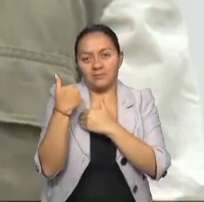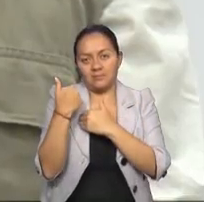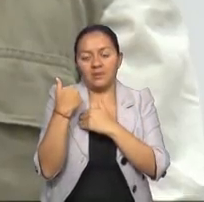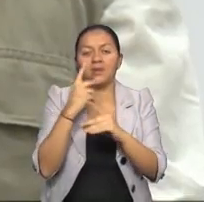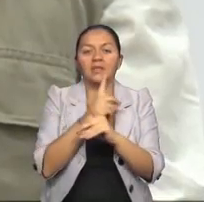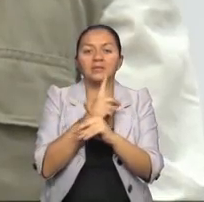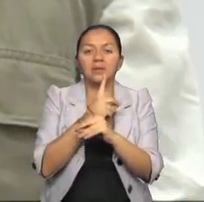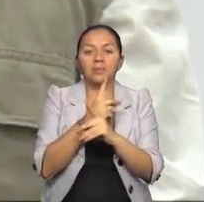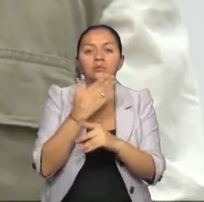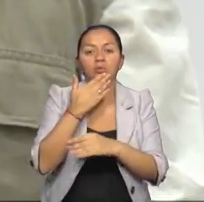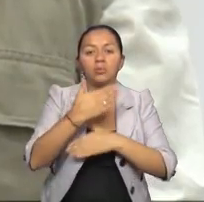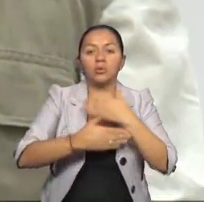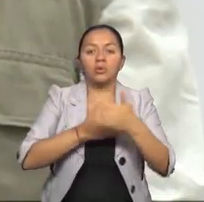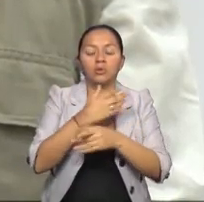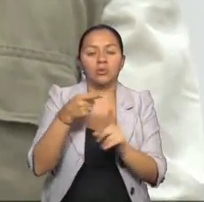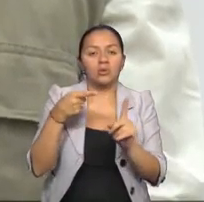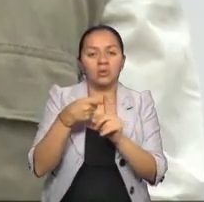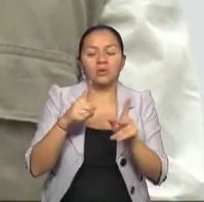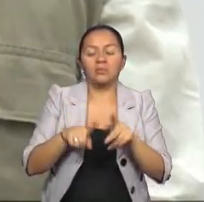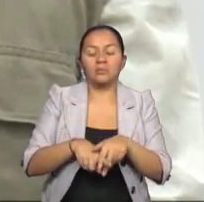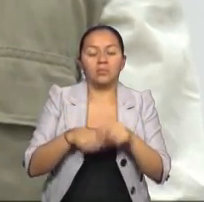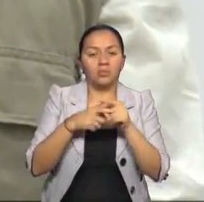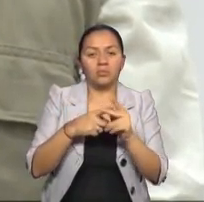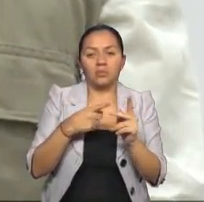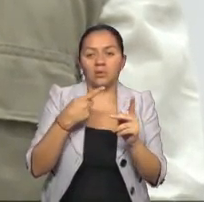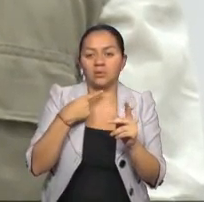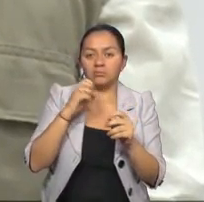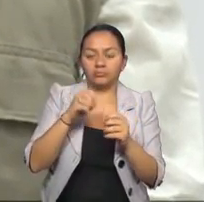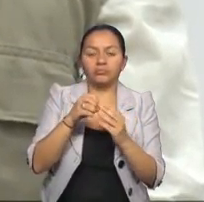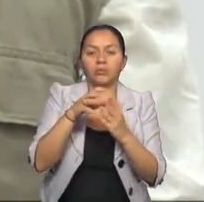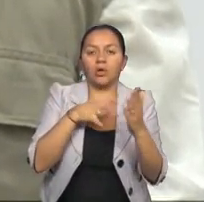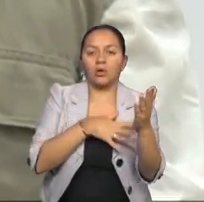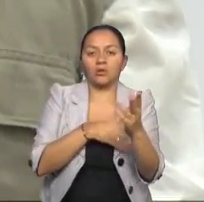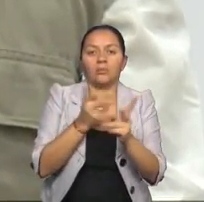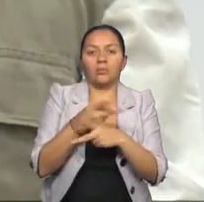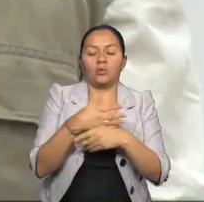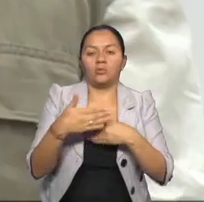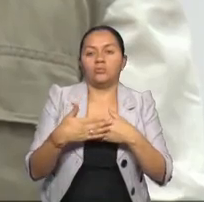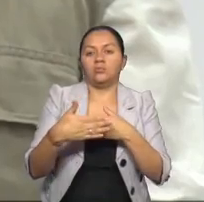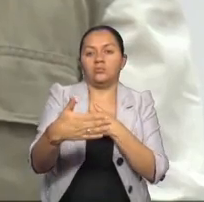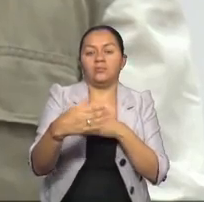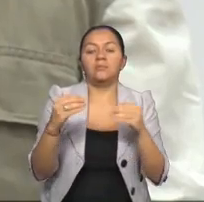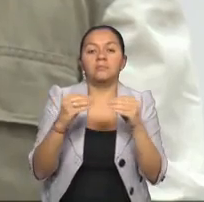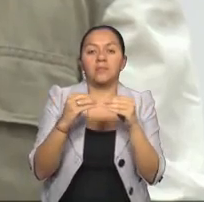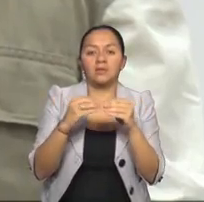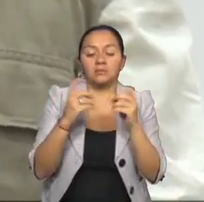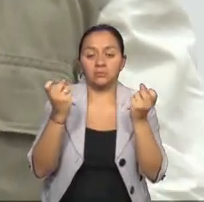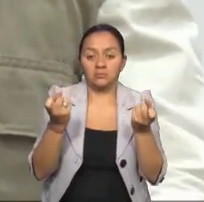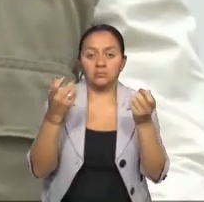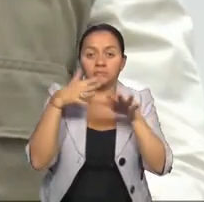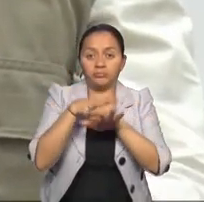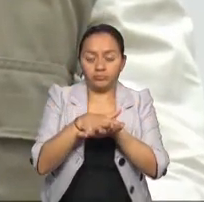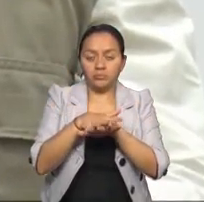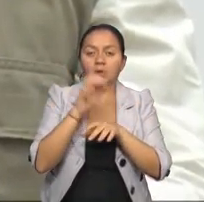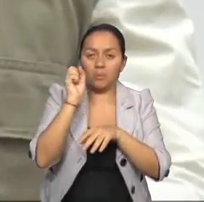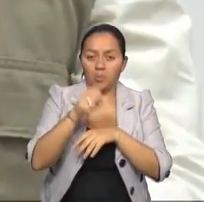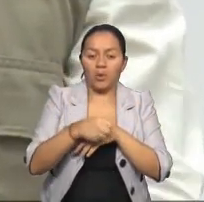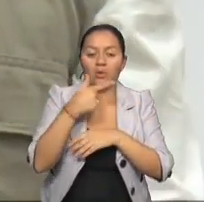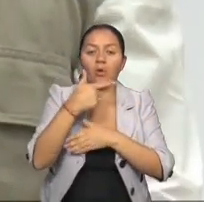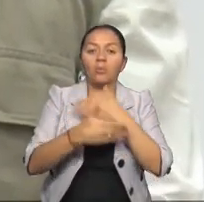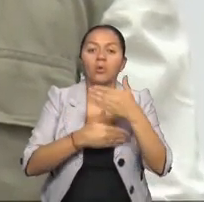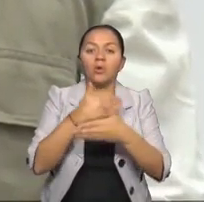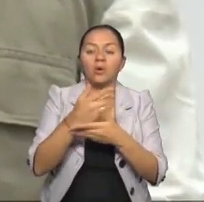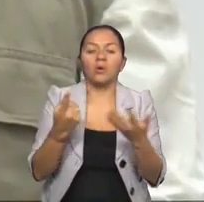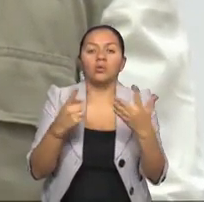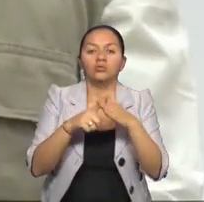discapacidad gira en torno a sus proyectos productivos a la empleabilidad y al digamos en torno a